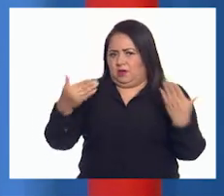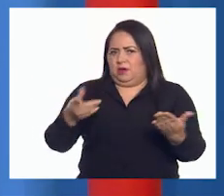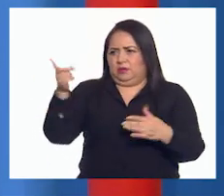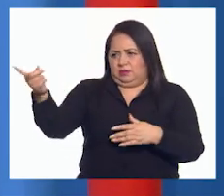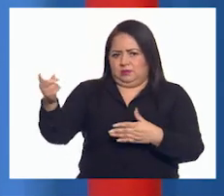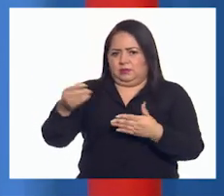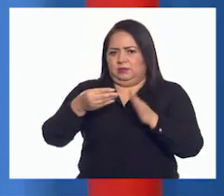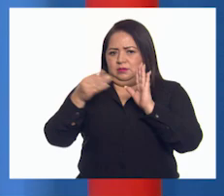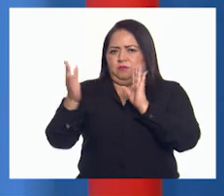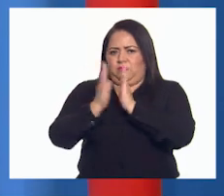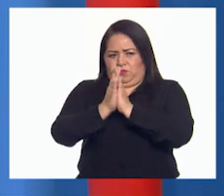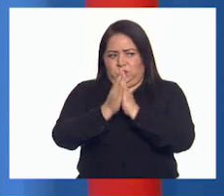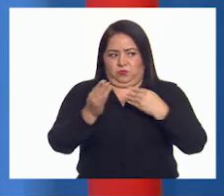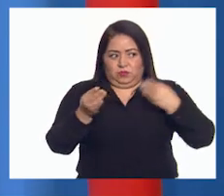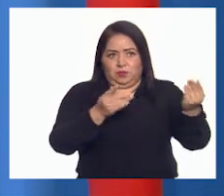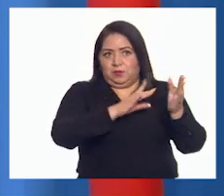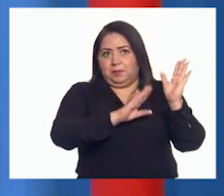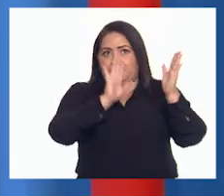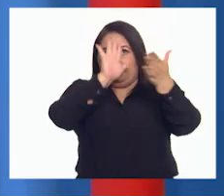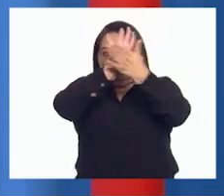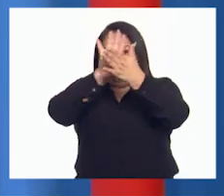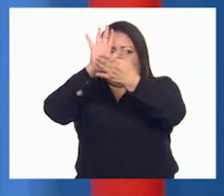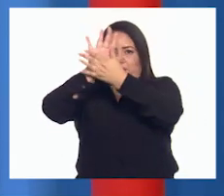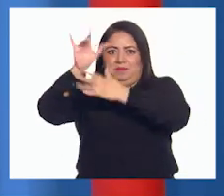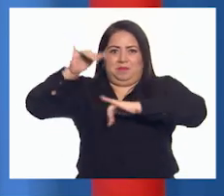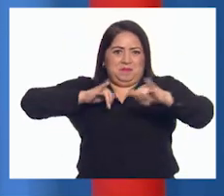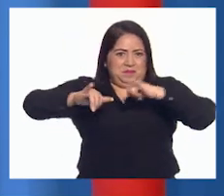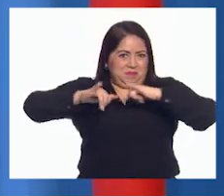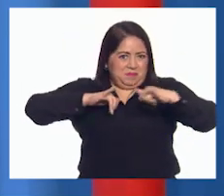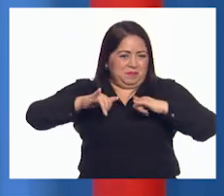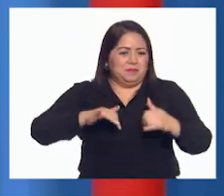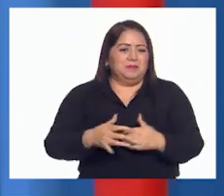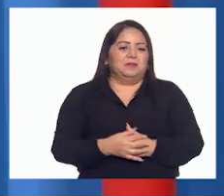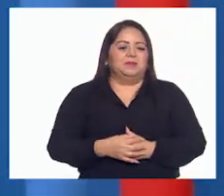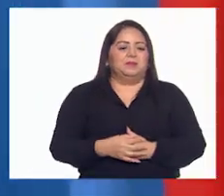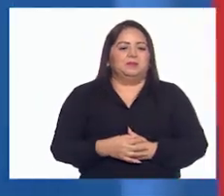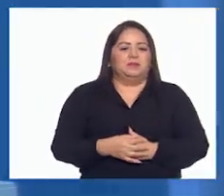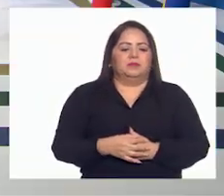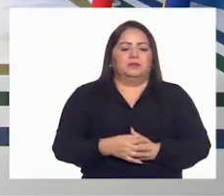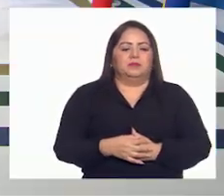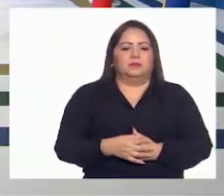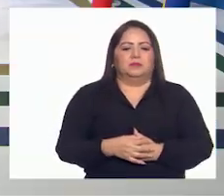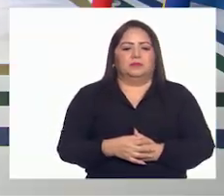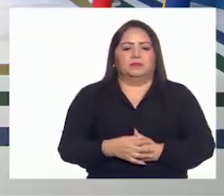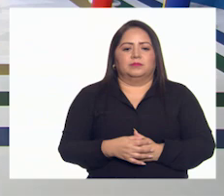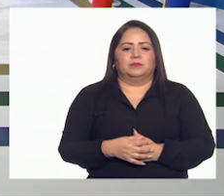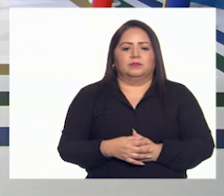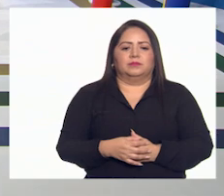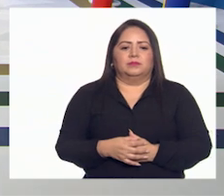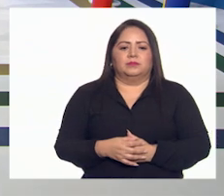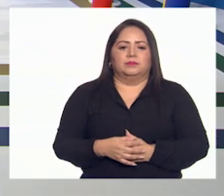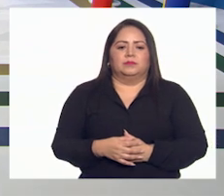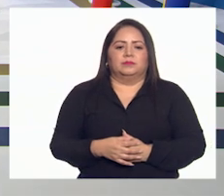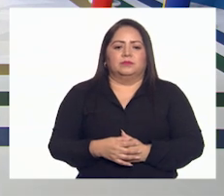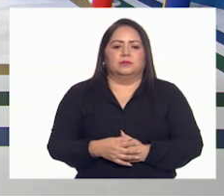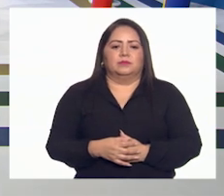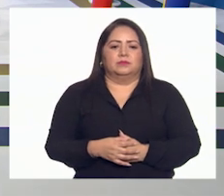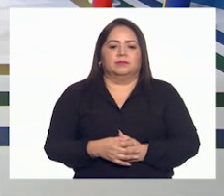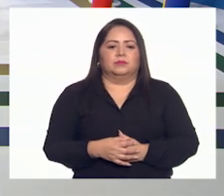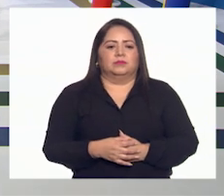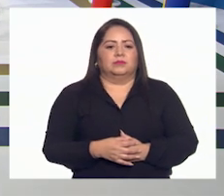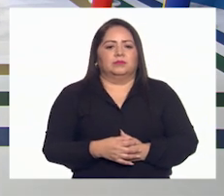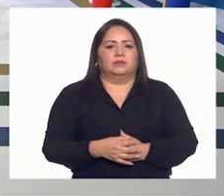me apoyes a pegarlas a los costados de nuestro mapa. Ya las tengo de este lado. Vale, No te preocupes. las vas mostrando, ¿no?